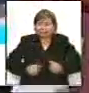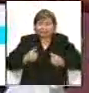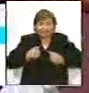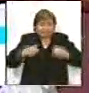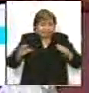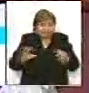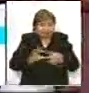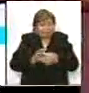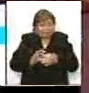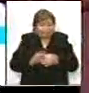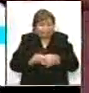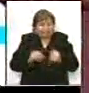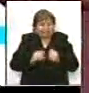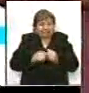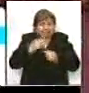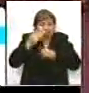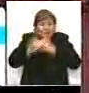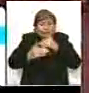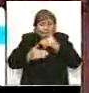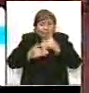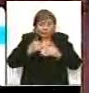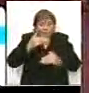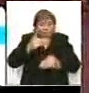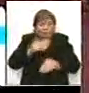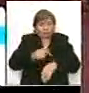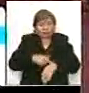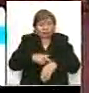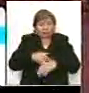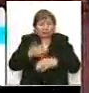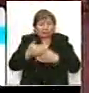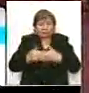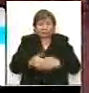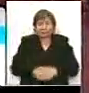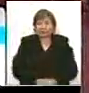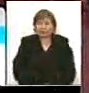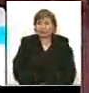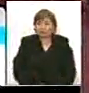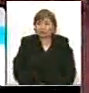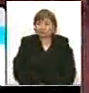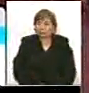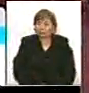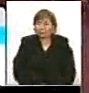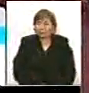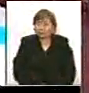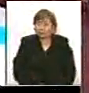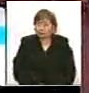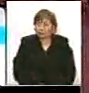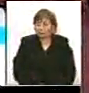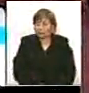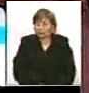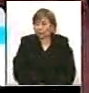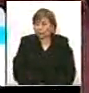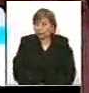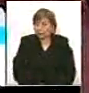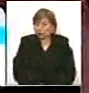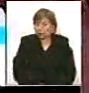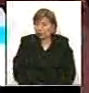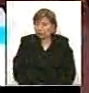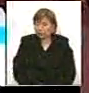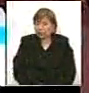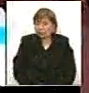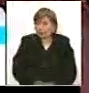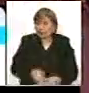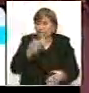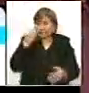gubernamental durante, digamos, todo el periodo correspondiente, ¿no? Entonces, eso va a ir